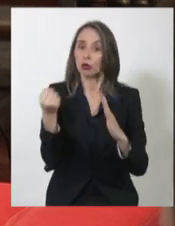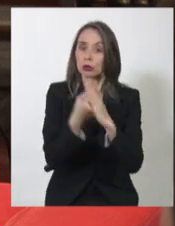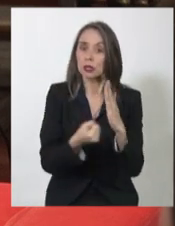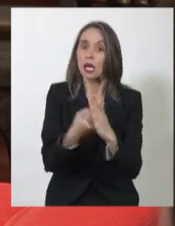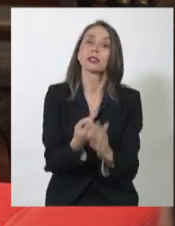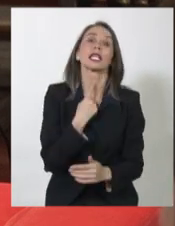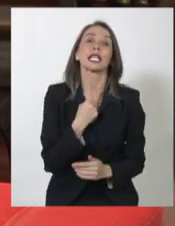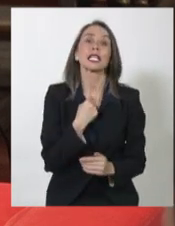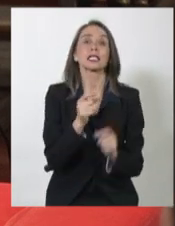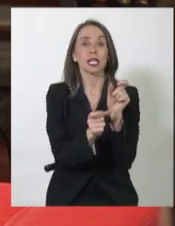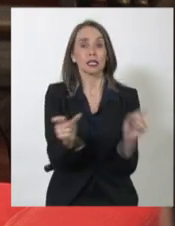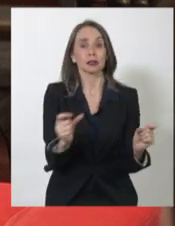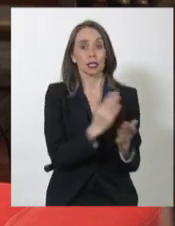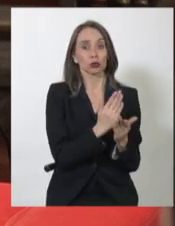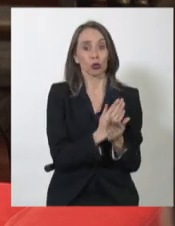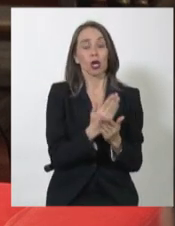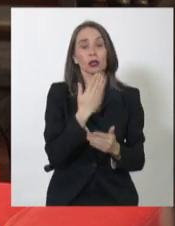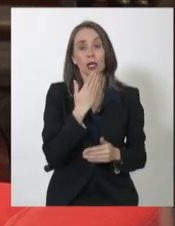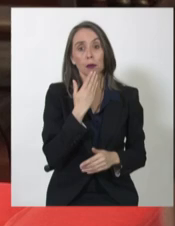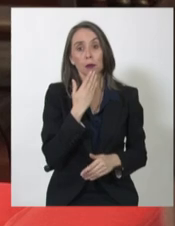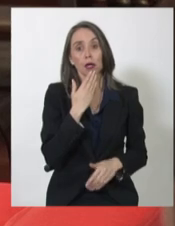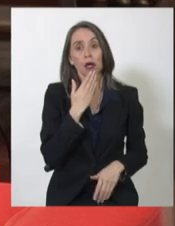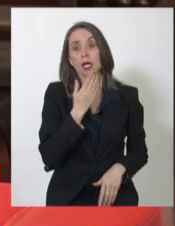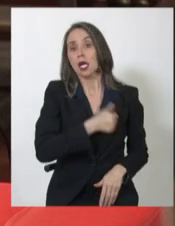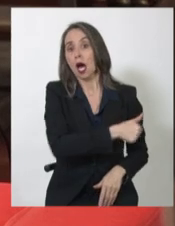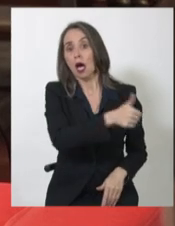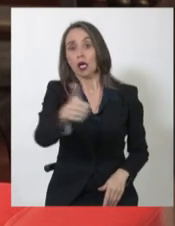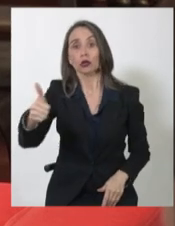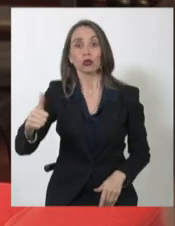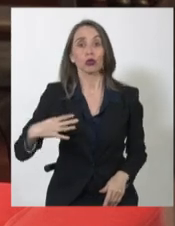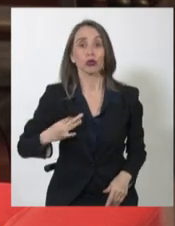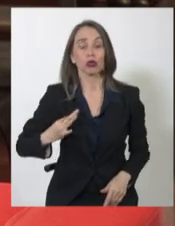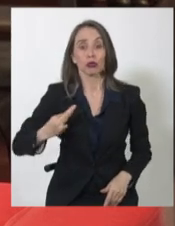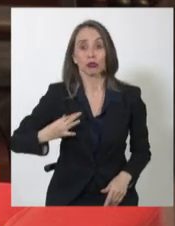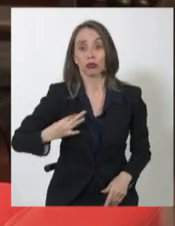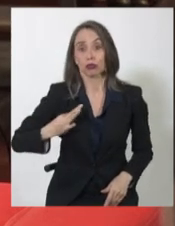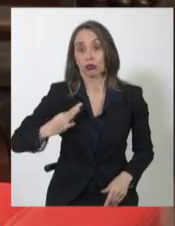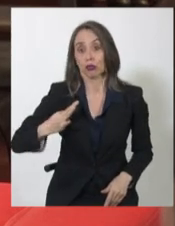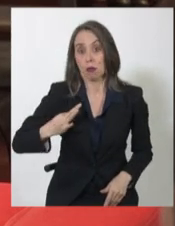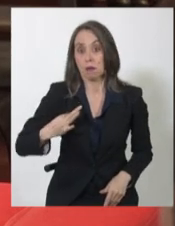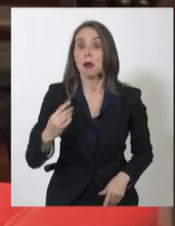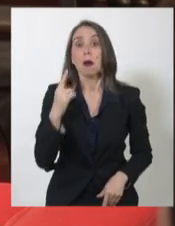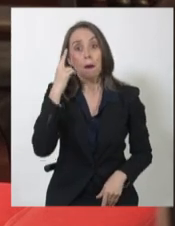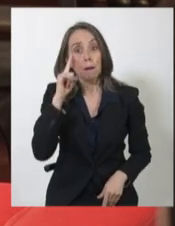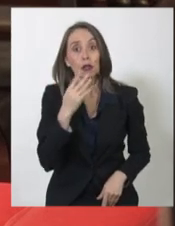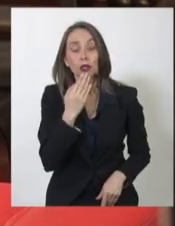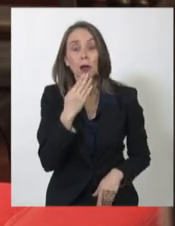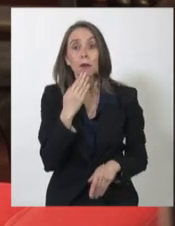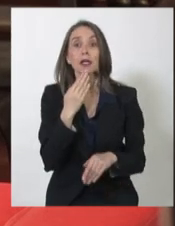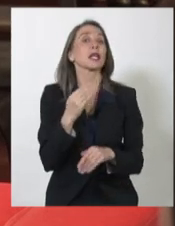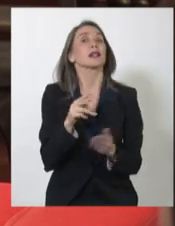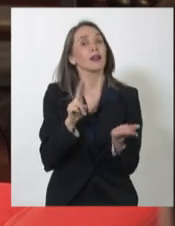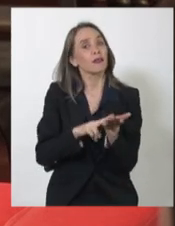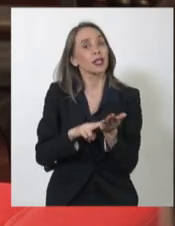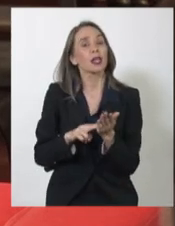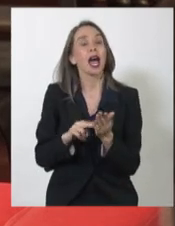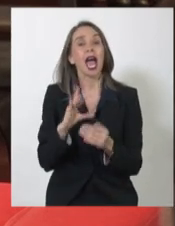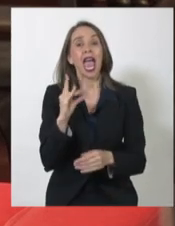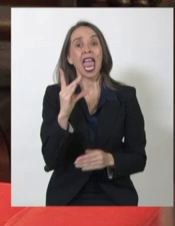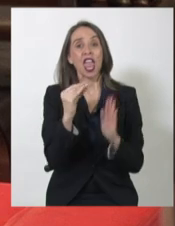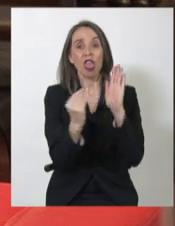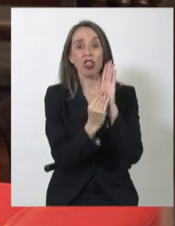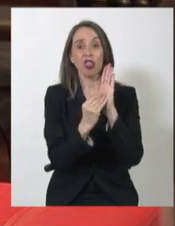interesan no solo a estudiantes, sino que a toda la nación. Pero también es cierto que los 18 años, pienso